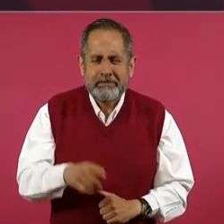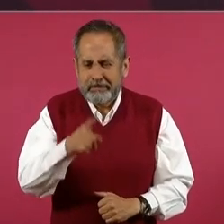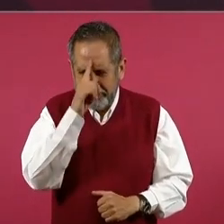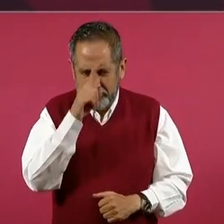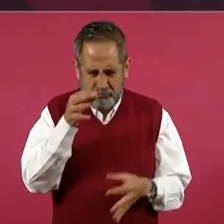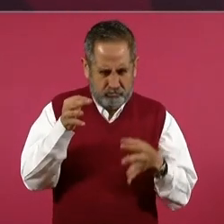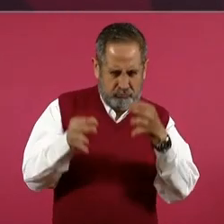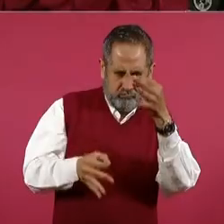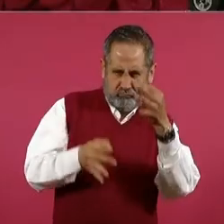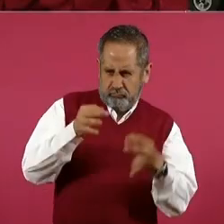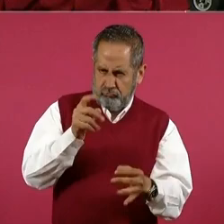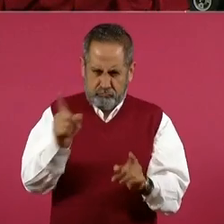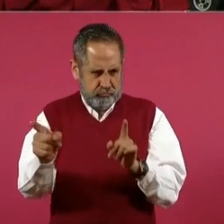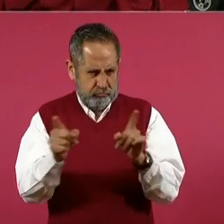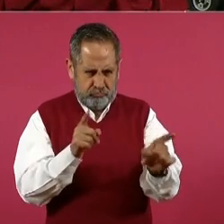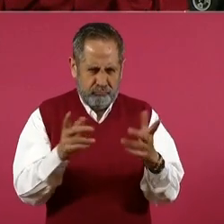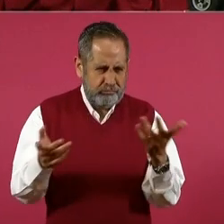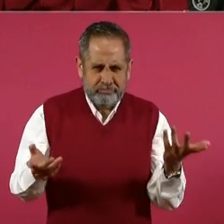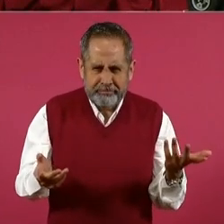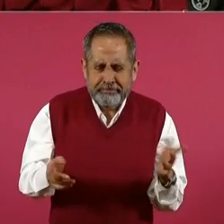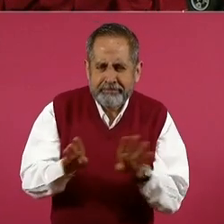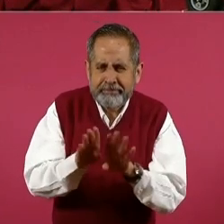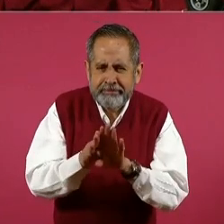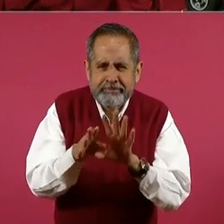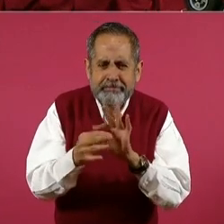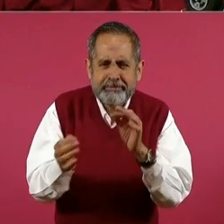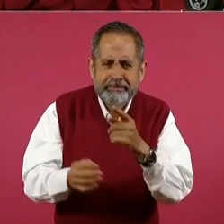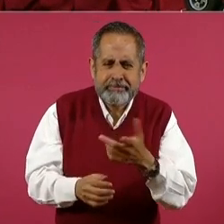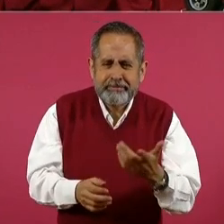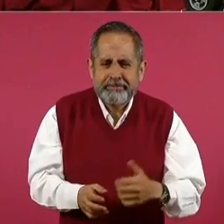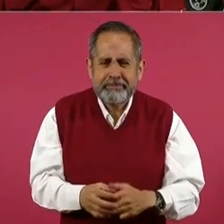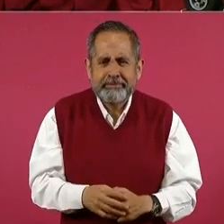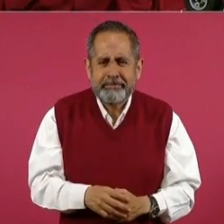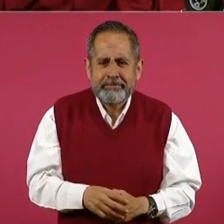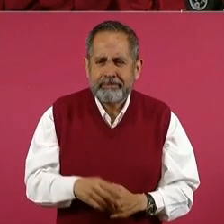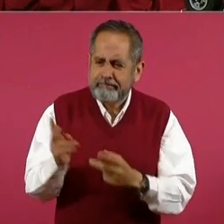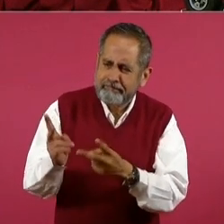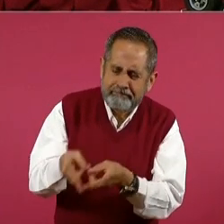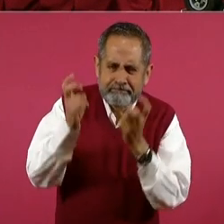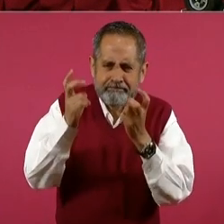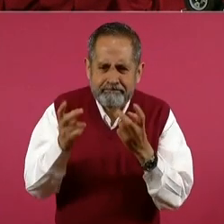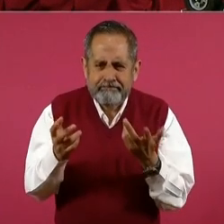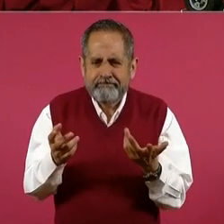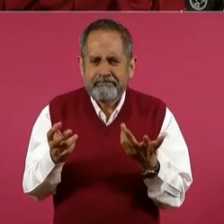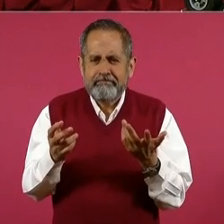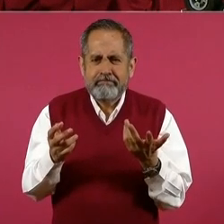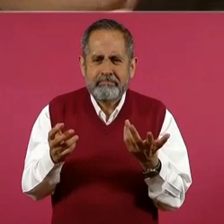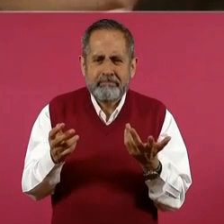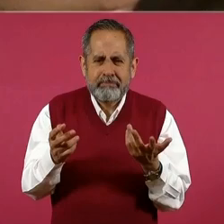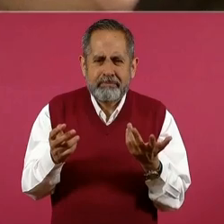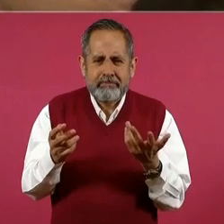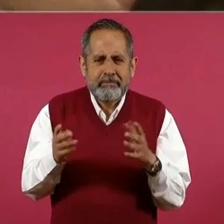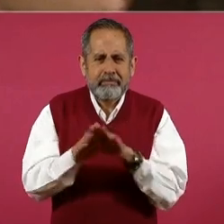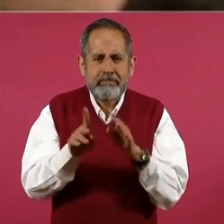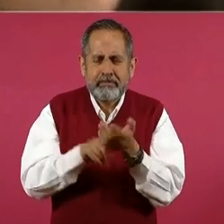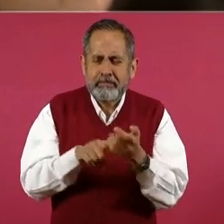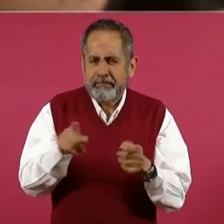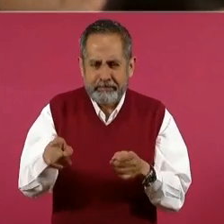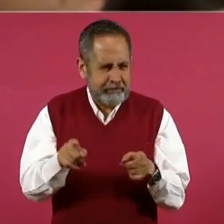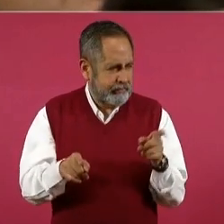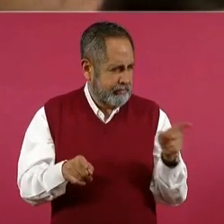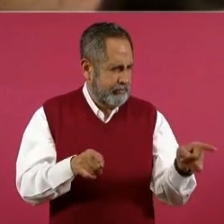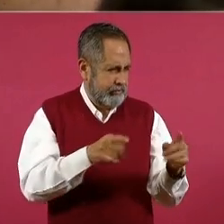juzgas a alguien de robo en una circunstancia